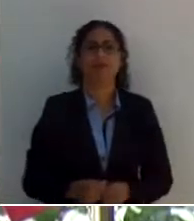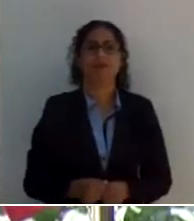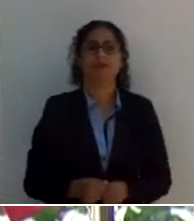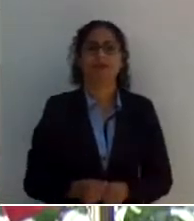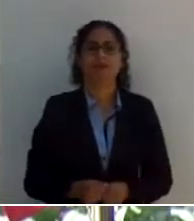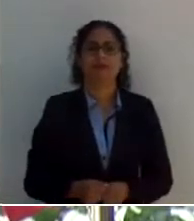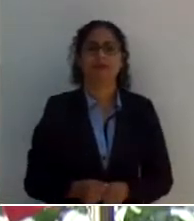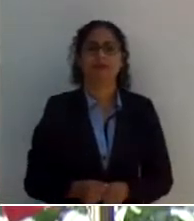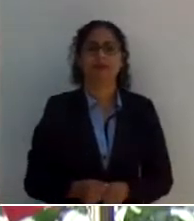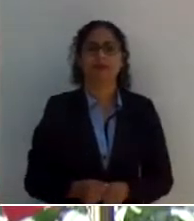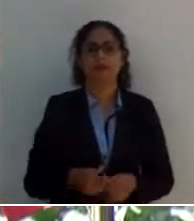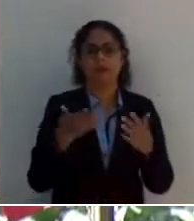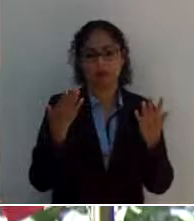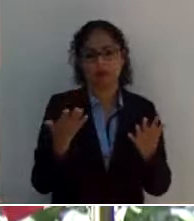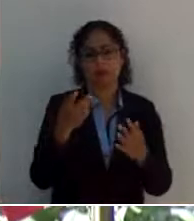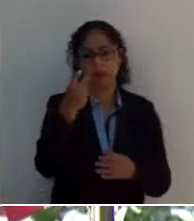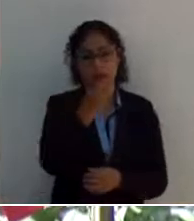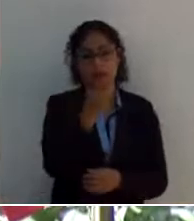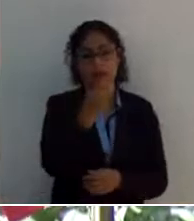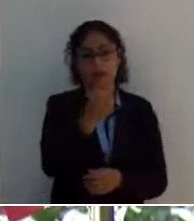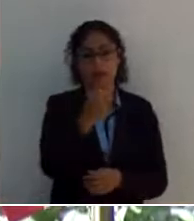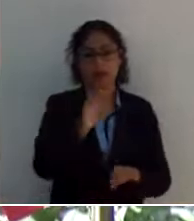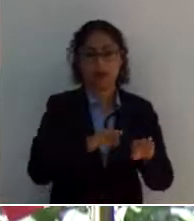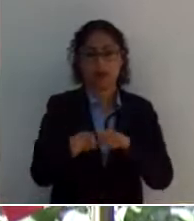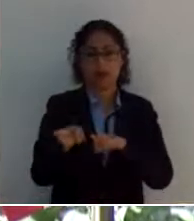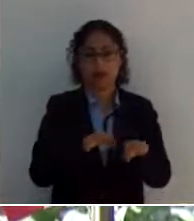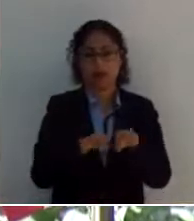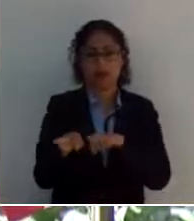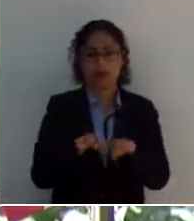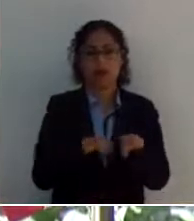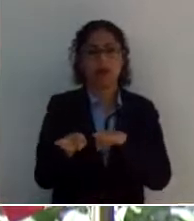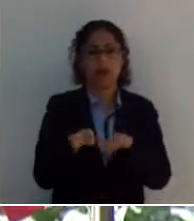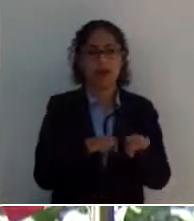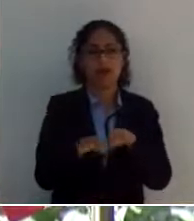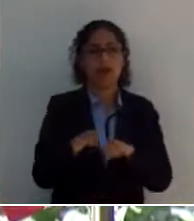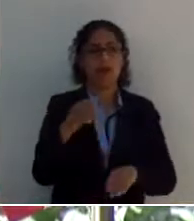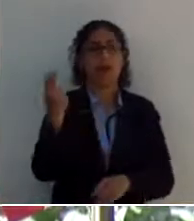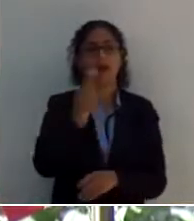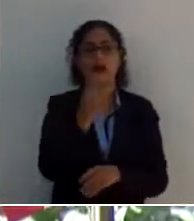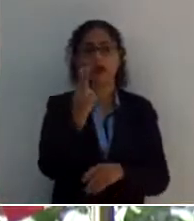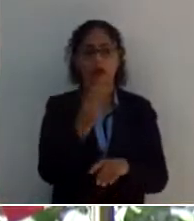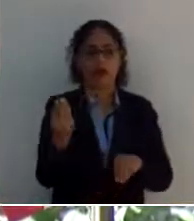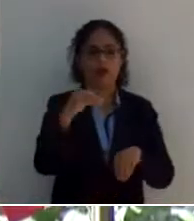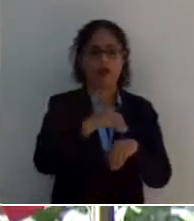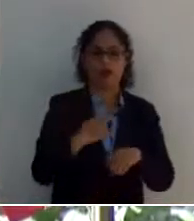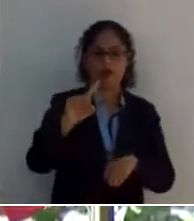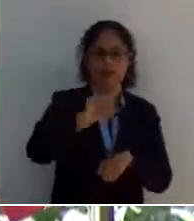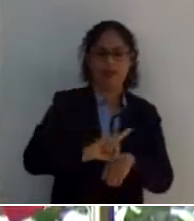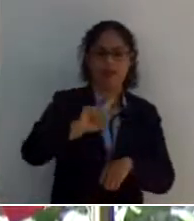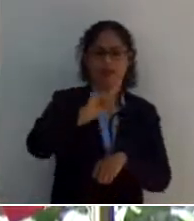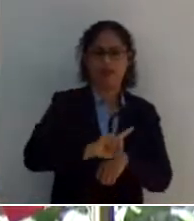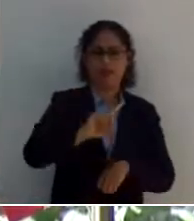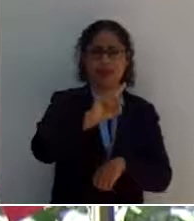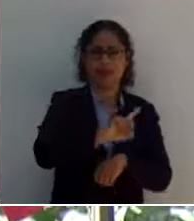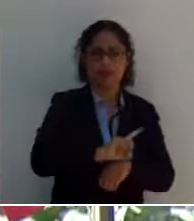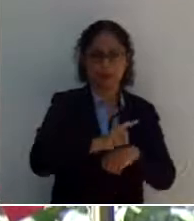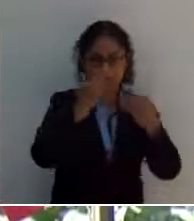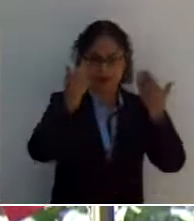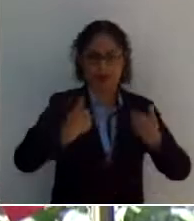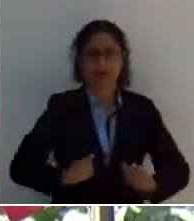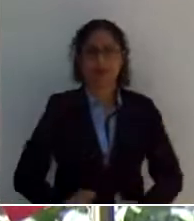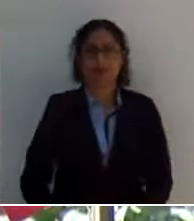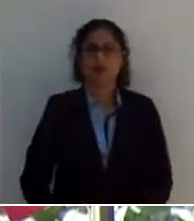michoacanos. Pero ese trabajo que expone todos los días la